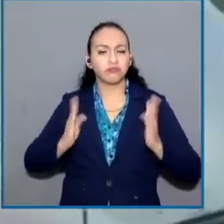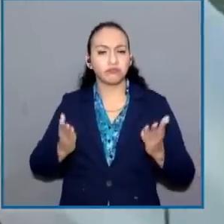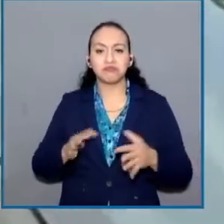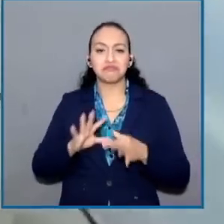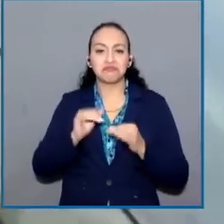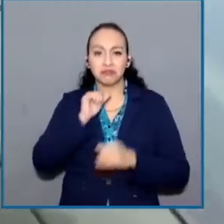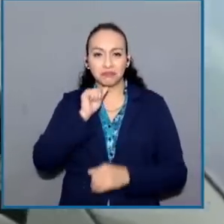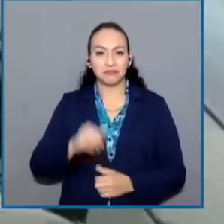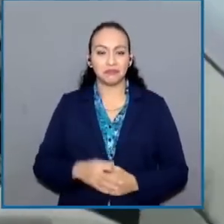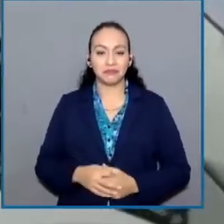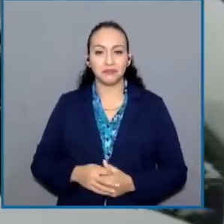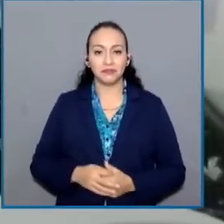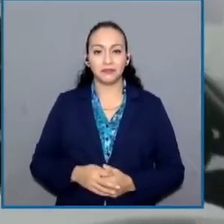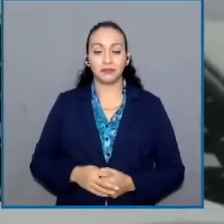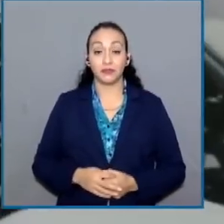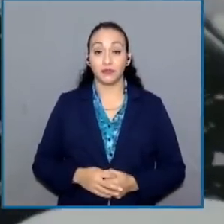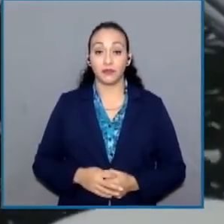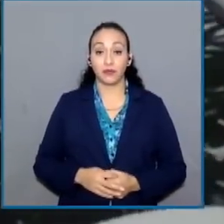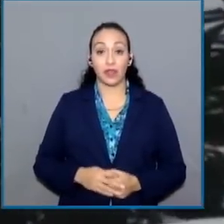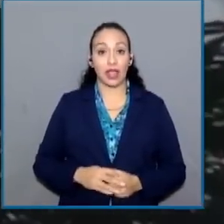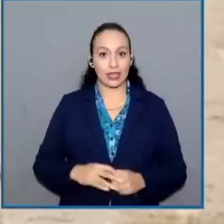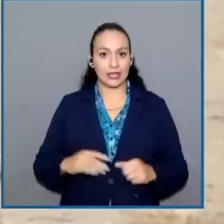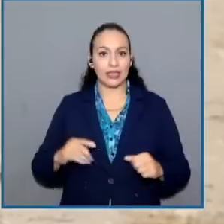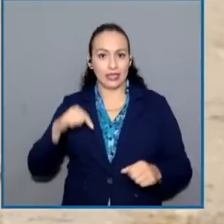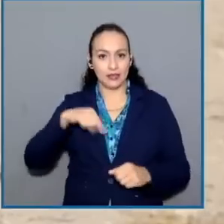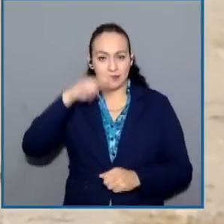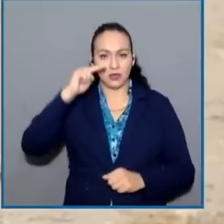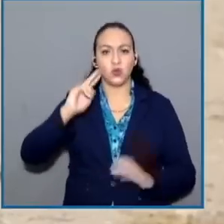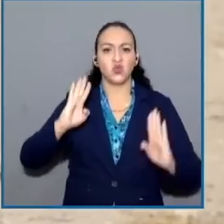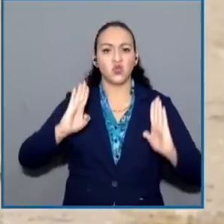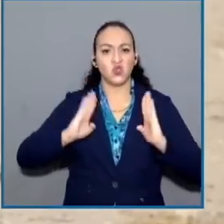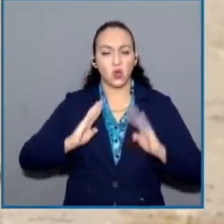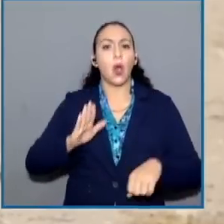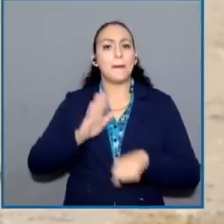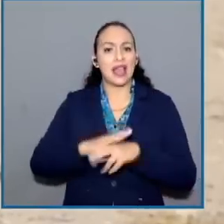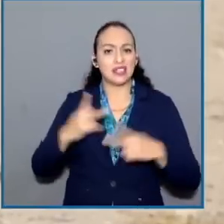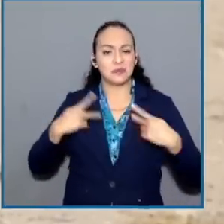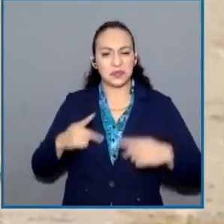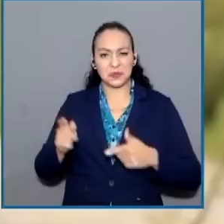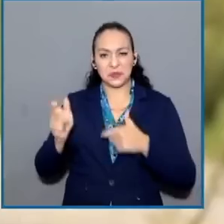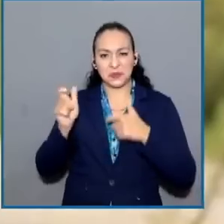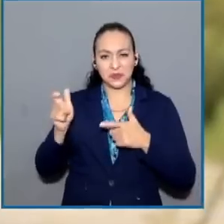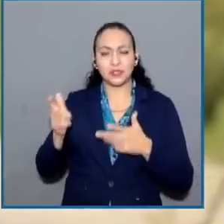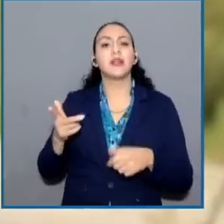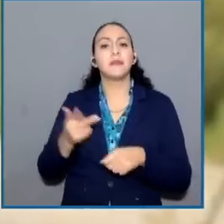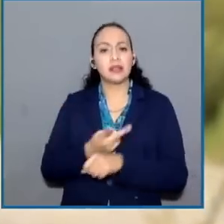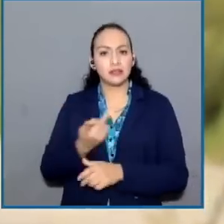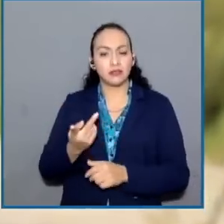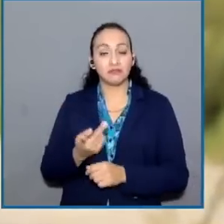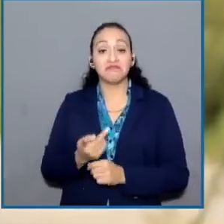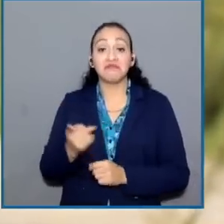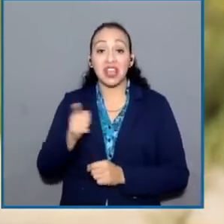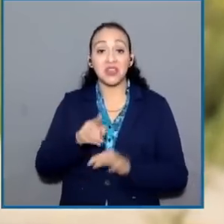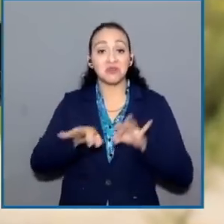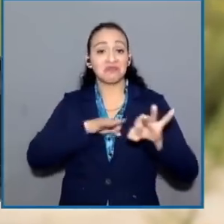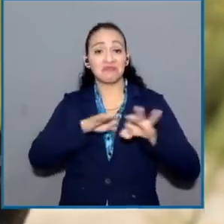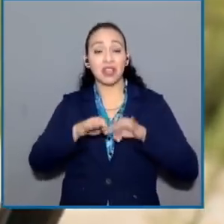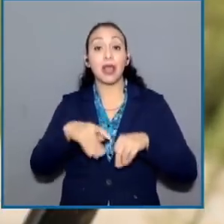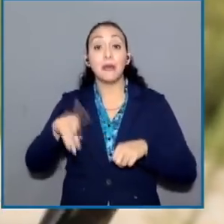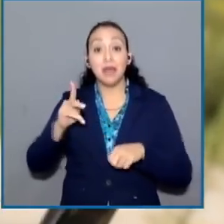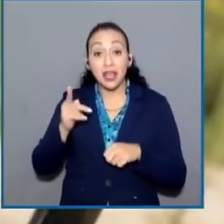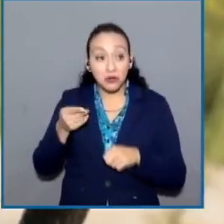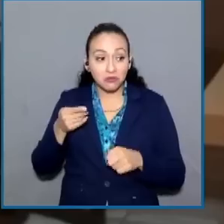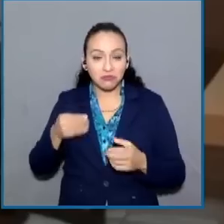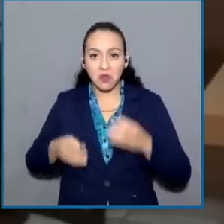Las Fuerzas Armadas se han convertido también en generadores de violencia que operan con total impunidad y respaldo del Estado mexicano,